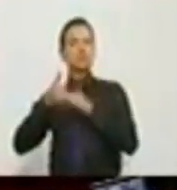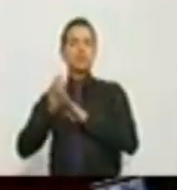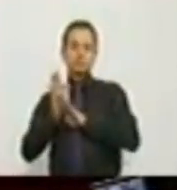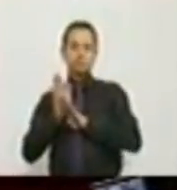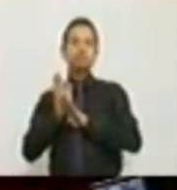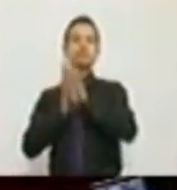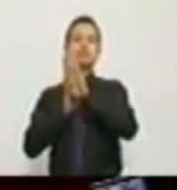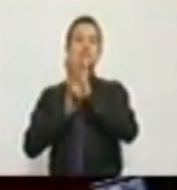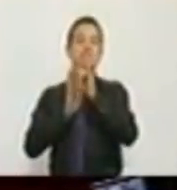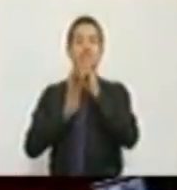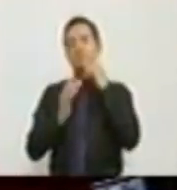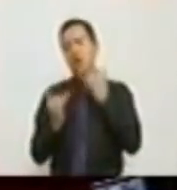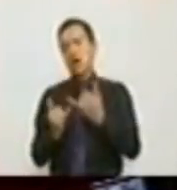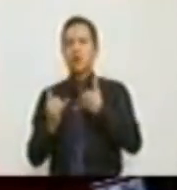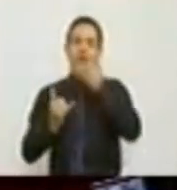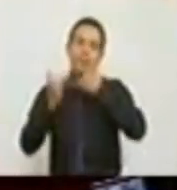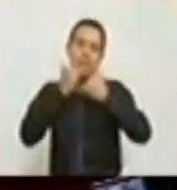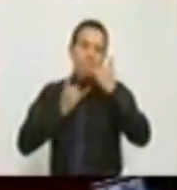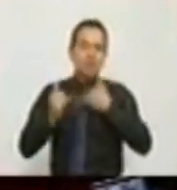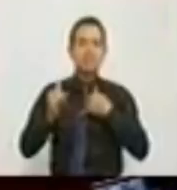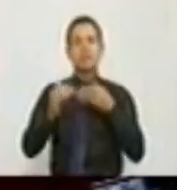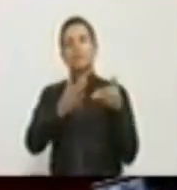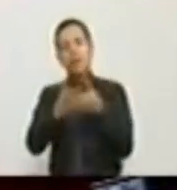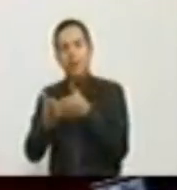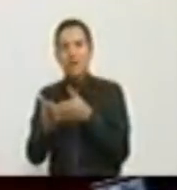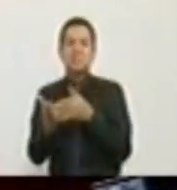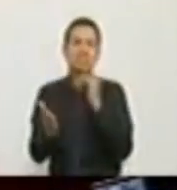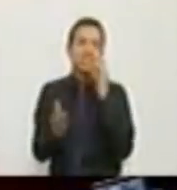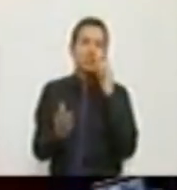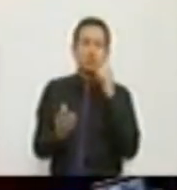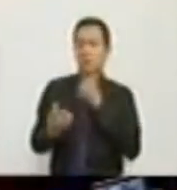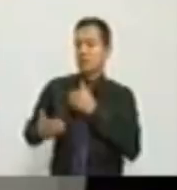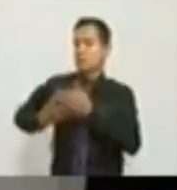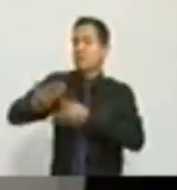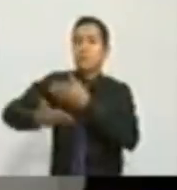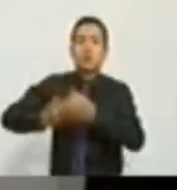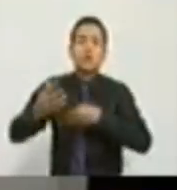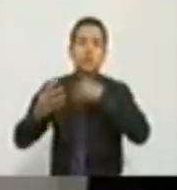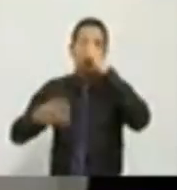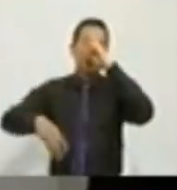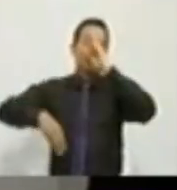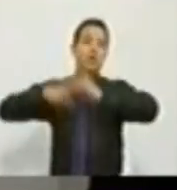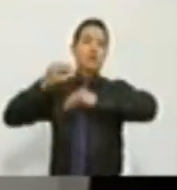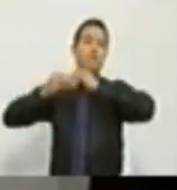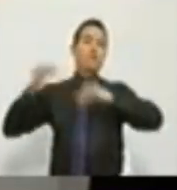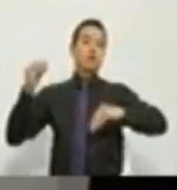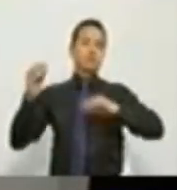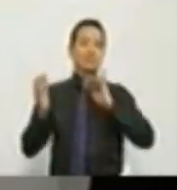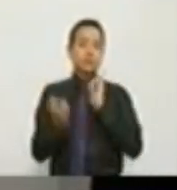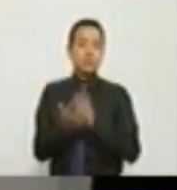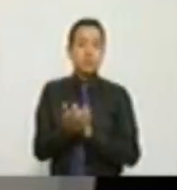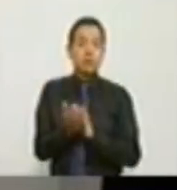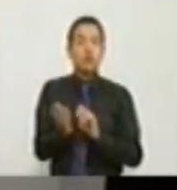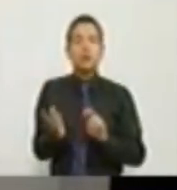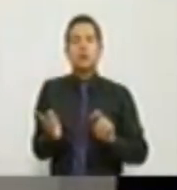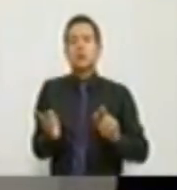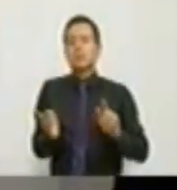hay denuncias, porque el proceso es imperfecto. Por eso, adelantar la